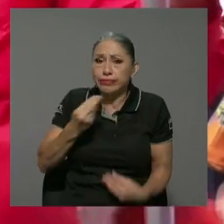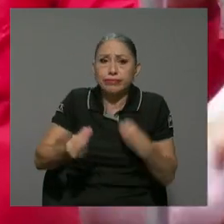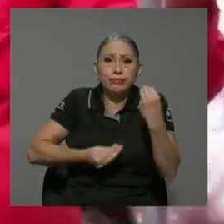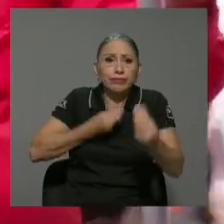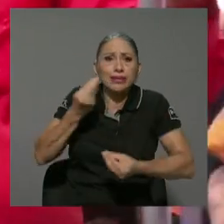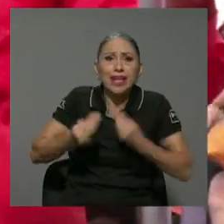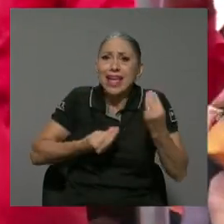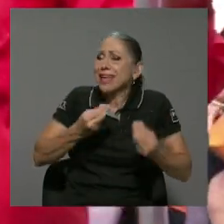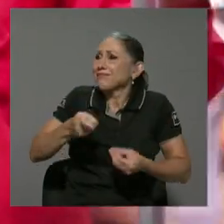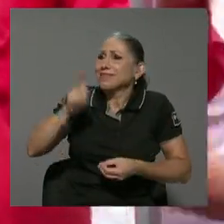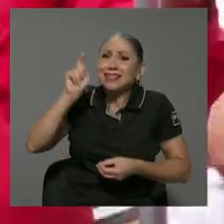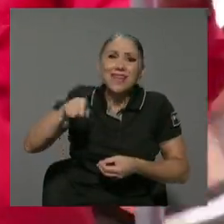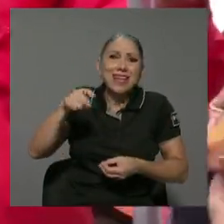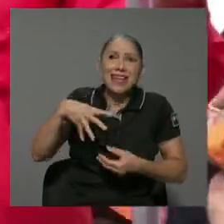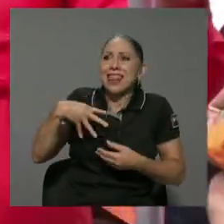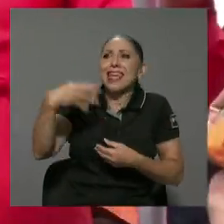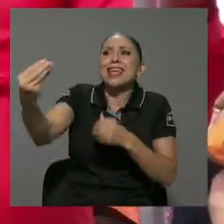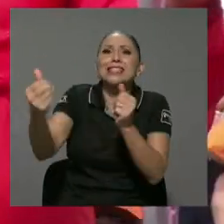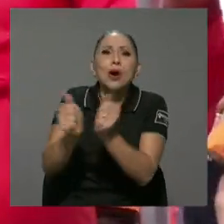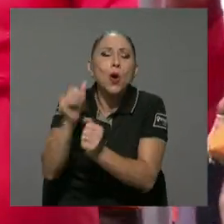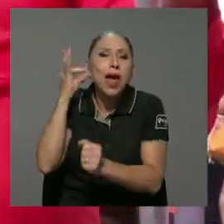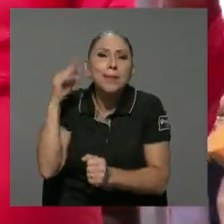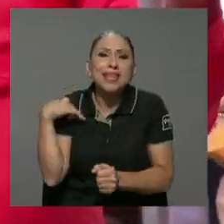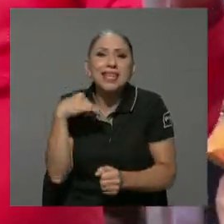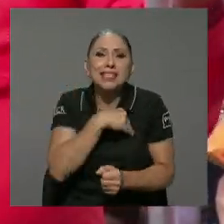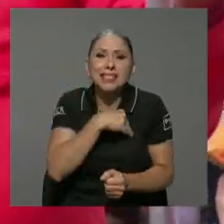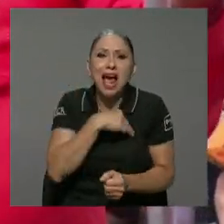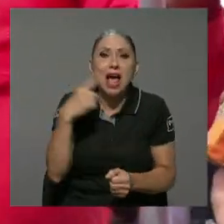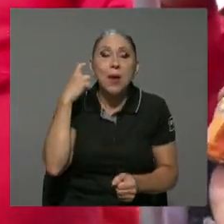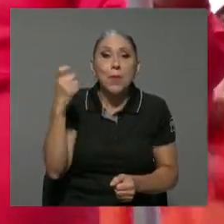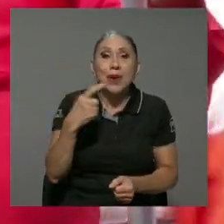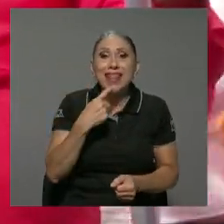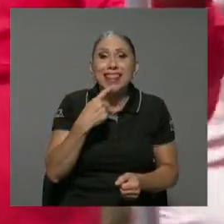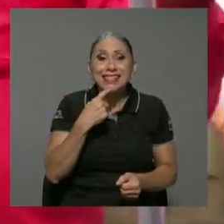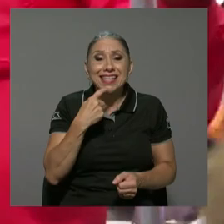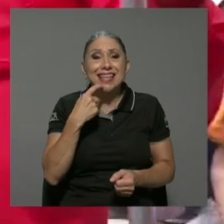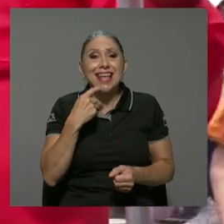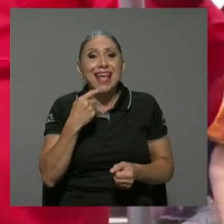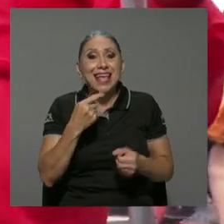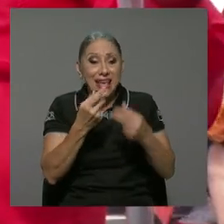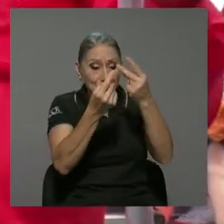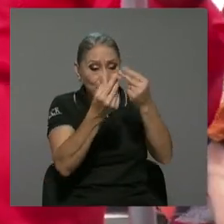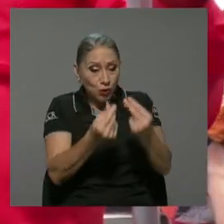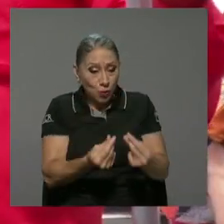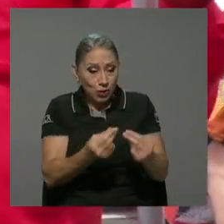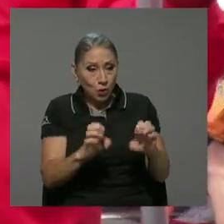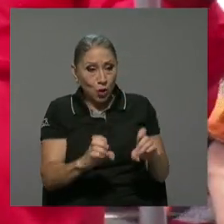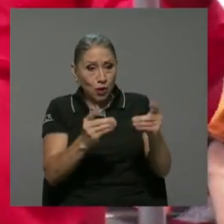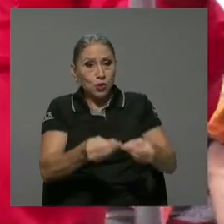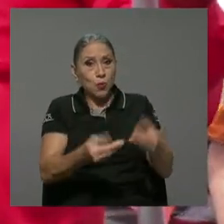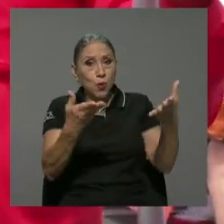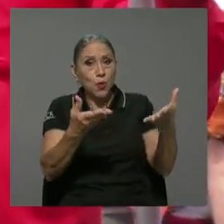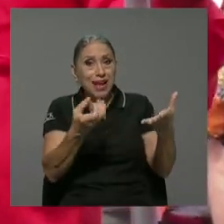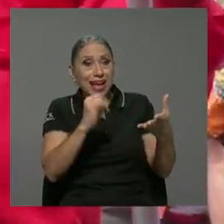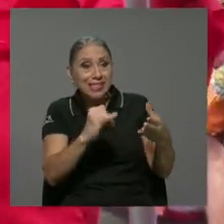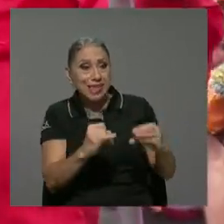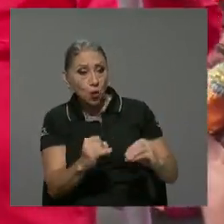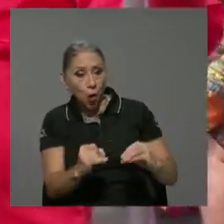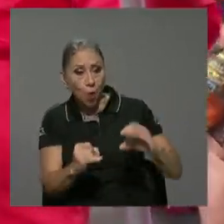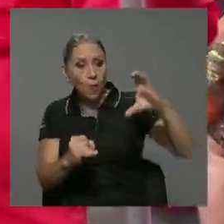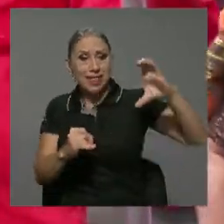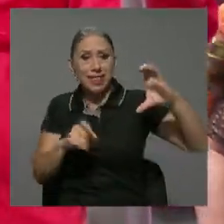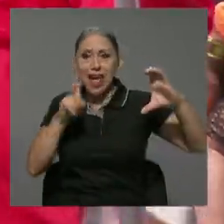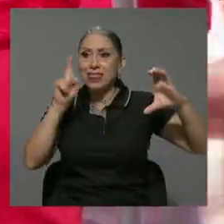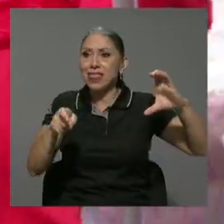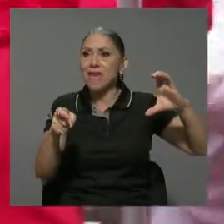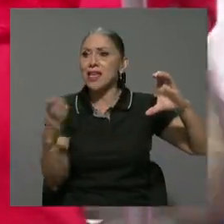con la ministra al decir que aumentarle a la educación pública el presupuesto tiene que cerrar otros ministerios. No,